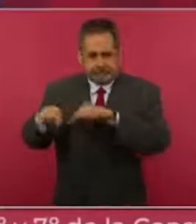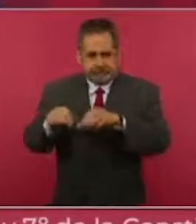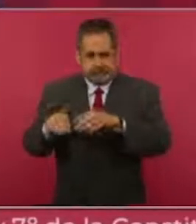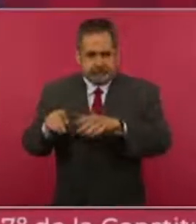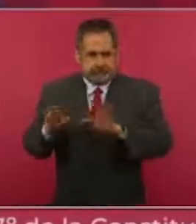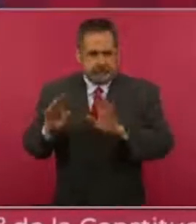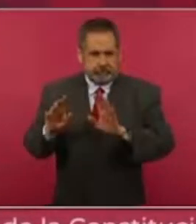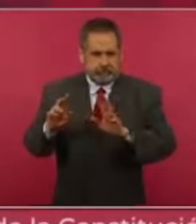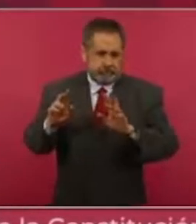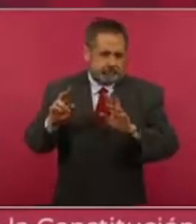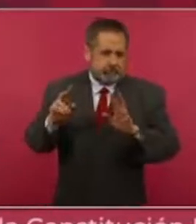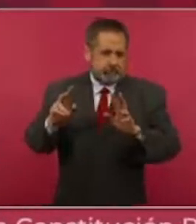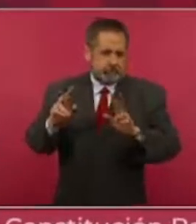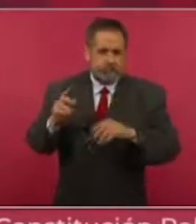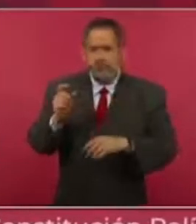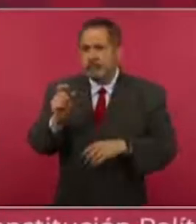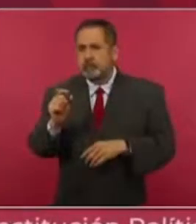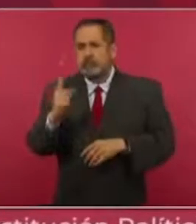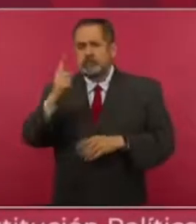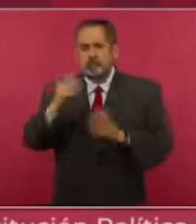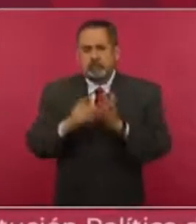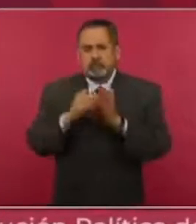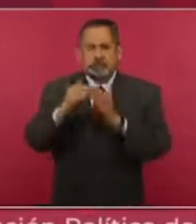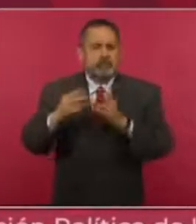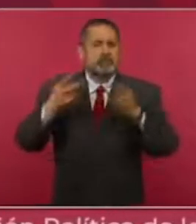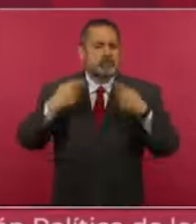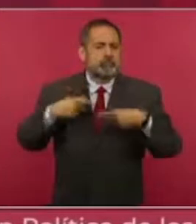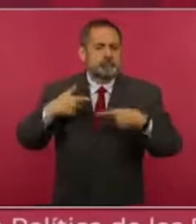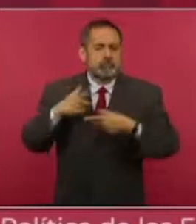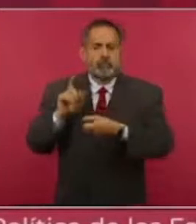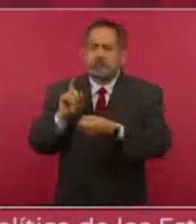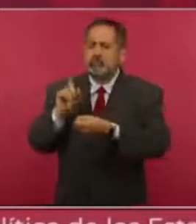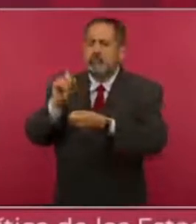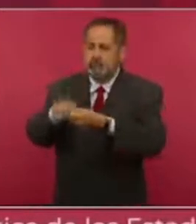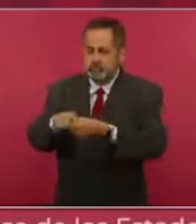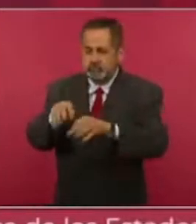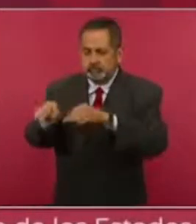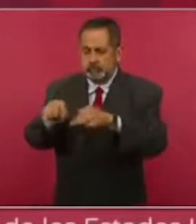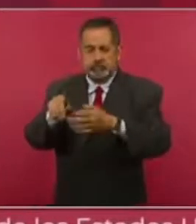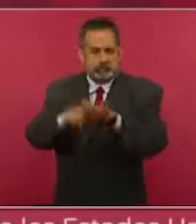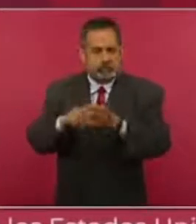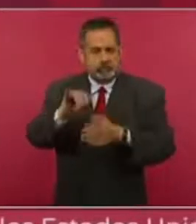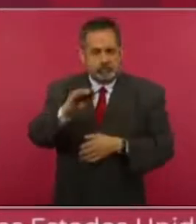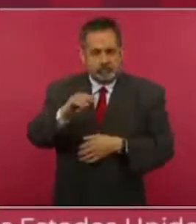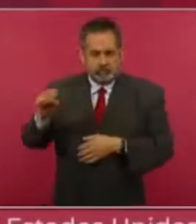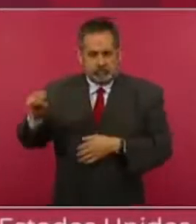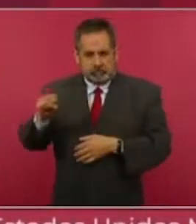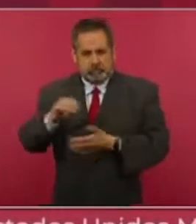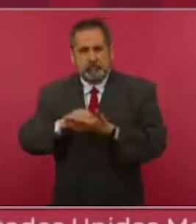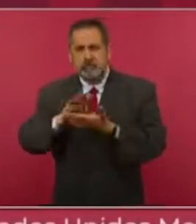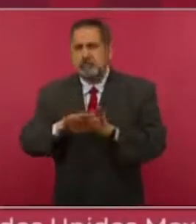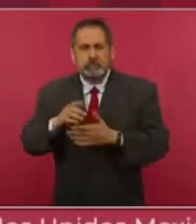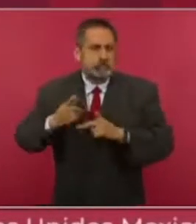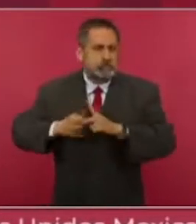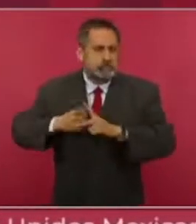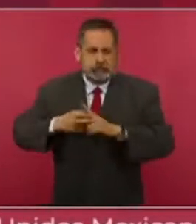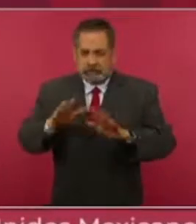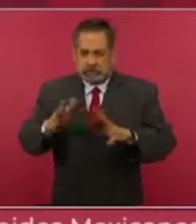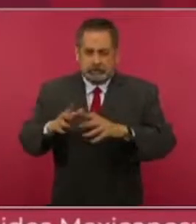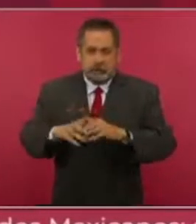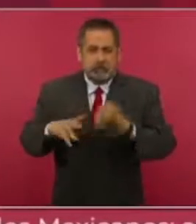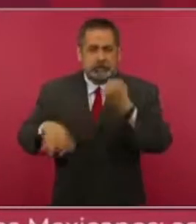inscrito en el Seguro Social, de los 21 millones de trabajadores que están inscritos en el Seguro Social, el promedio